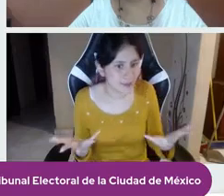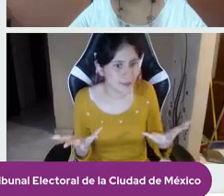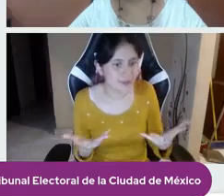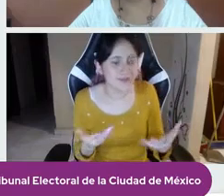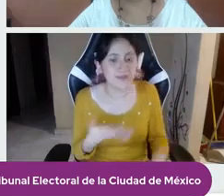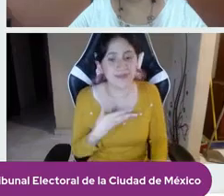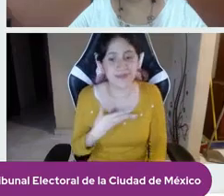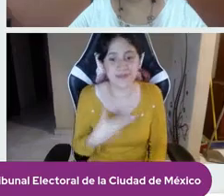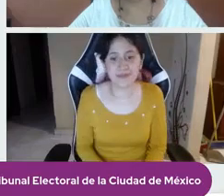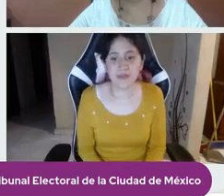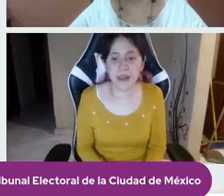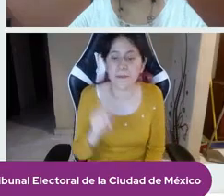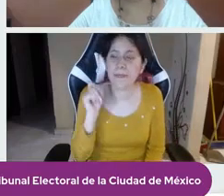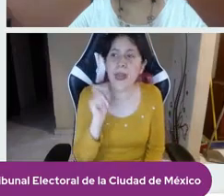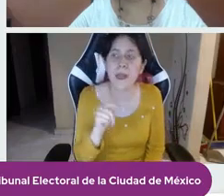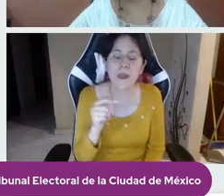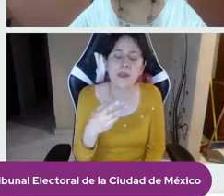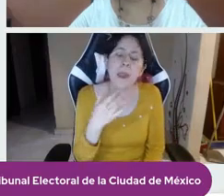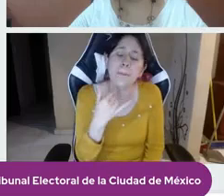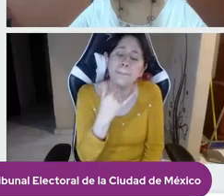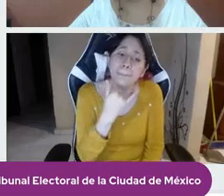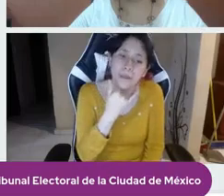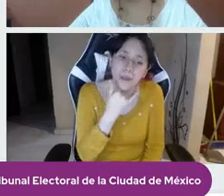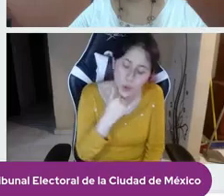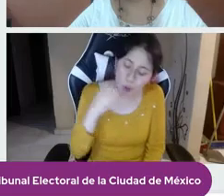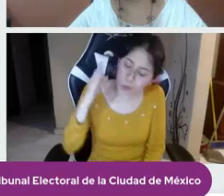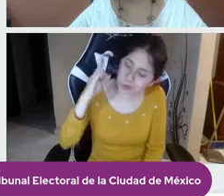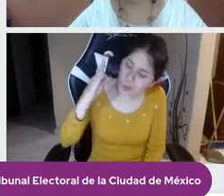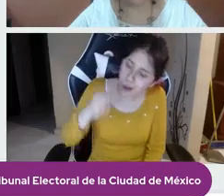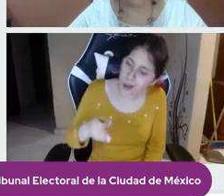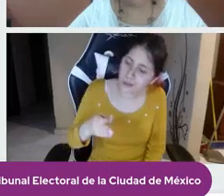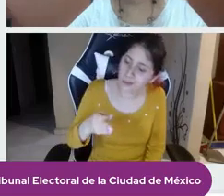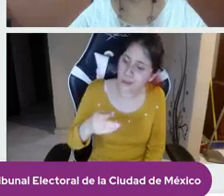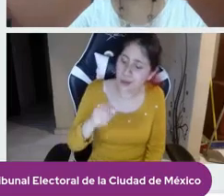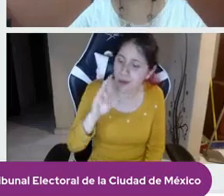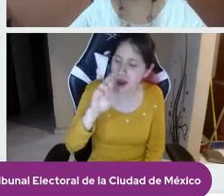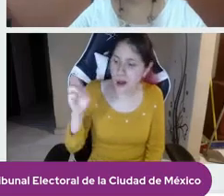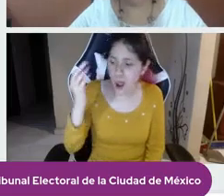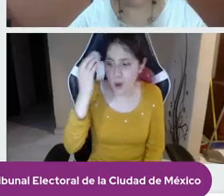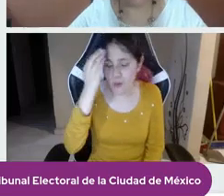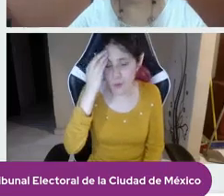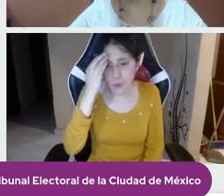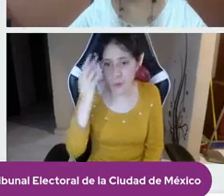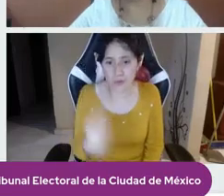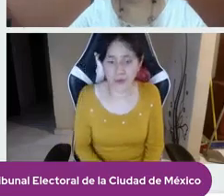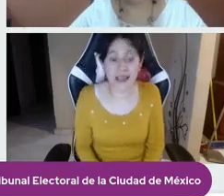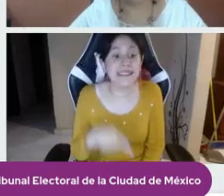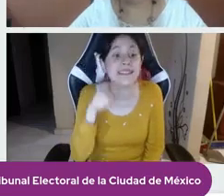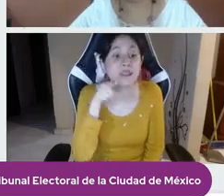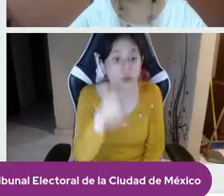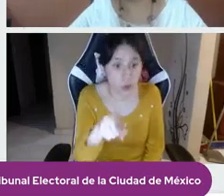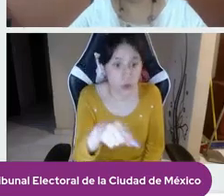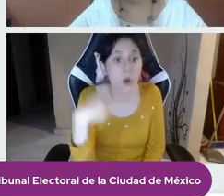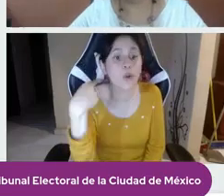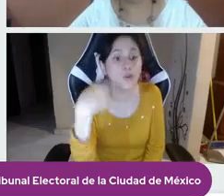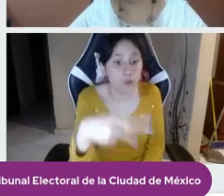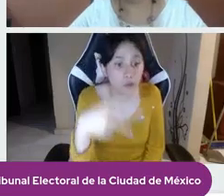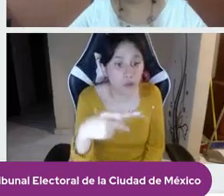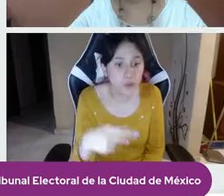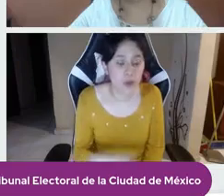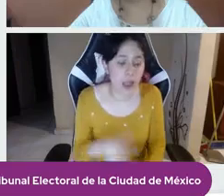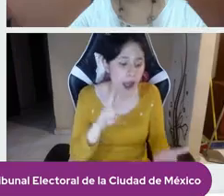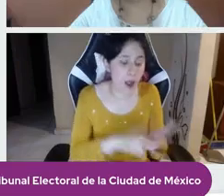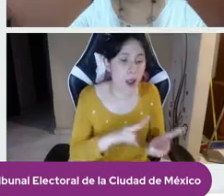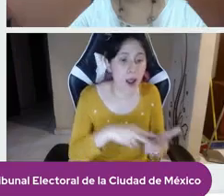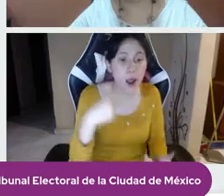con perdón, tiene que ver con aceptación, tiene que ver con reconocimiento, etcétera, de ti. El valor te lo das tú.